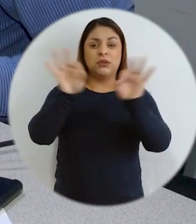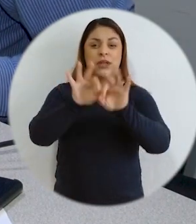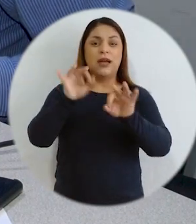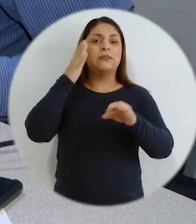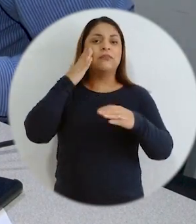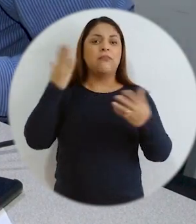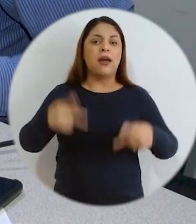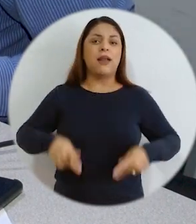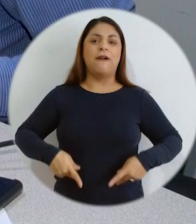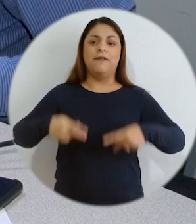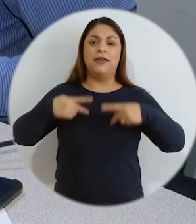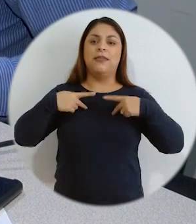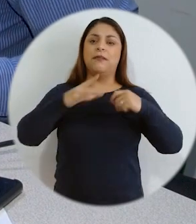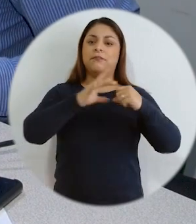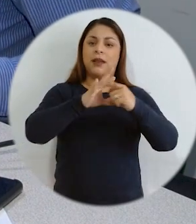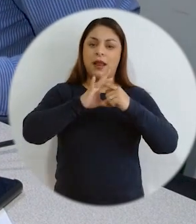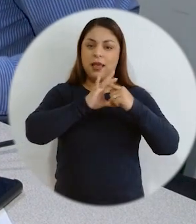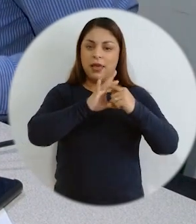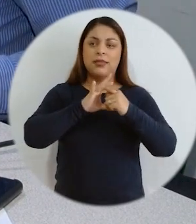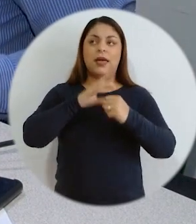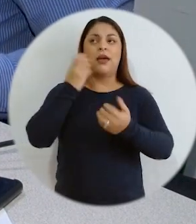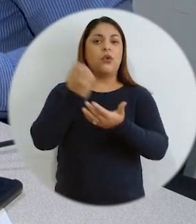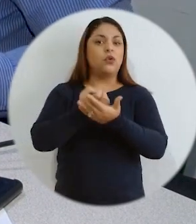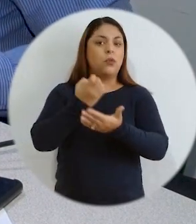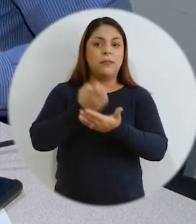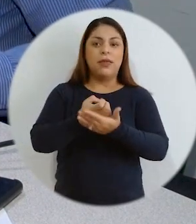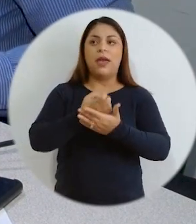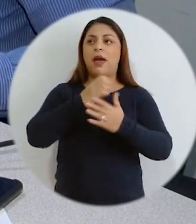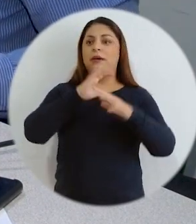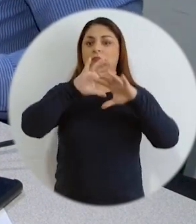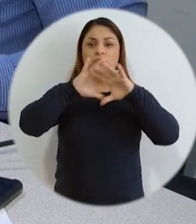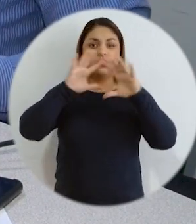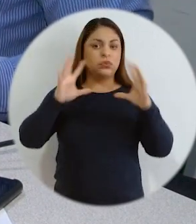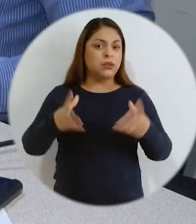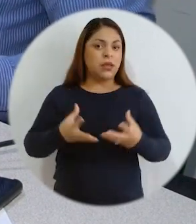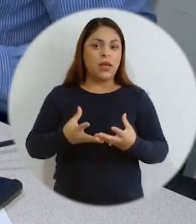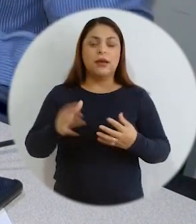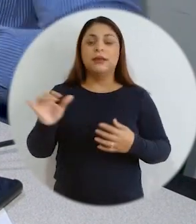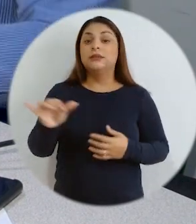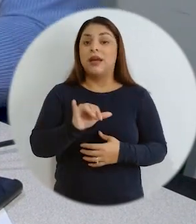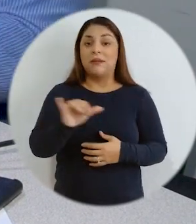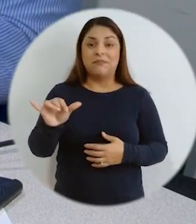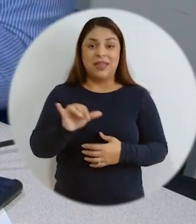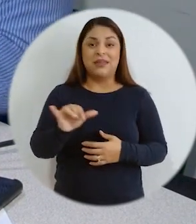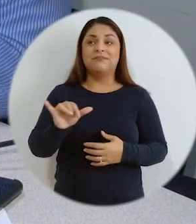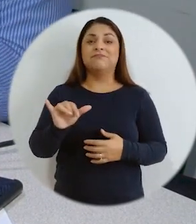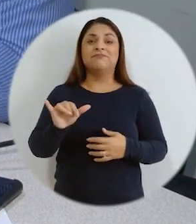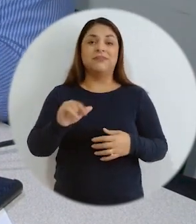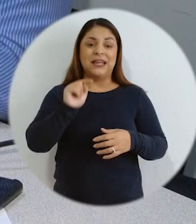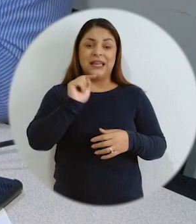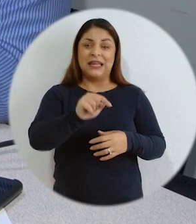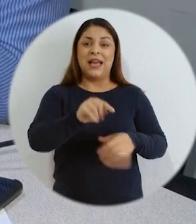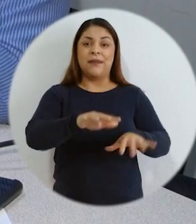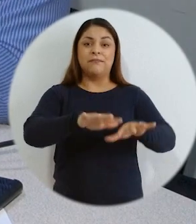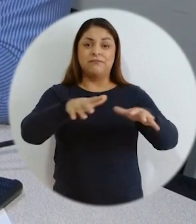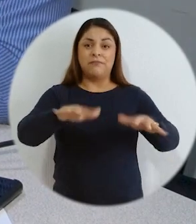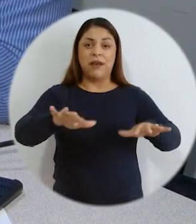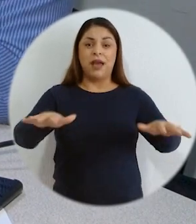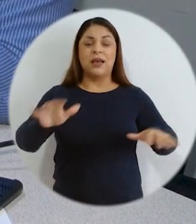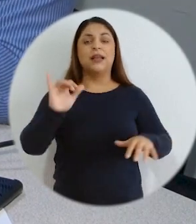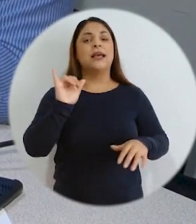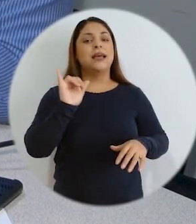para la vida en el planeta, para la subsistencia de los ecosistemas, para la economía mundial. Son